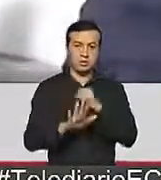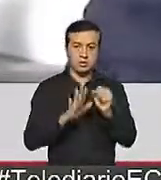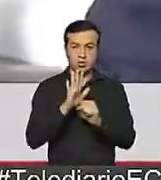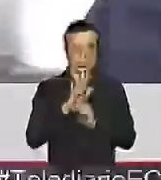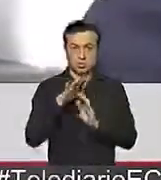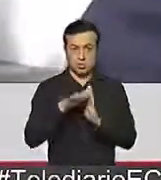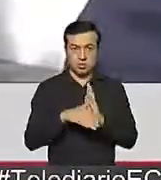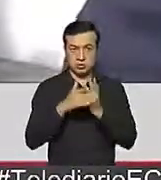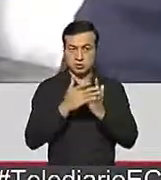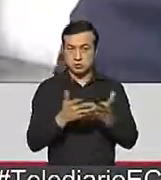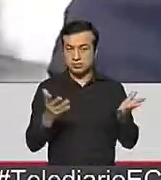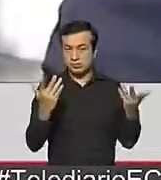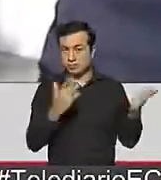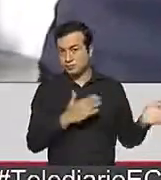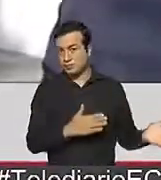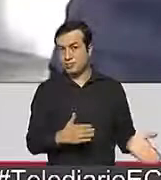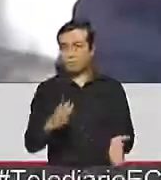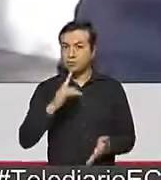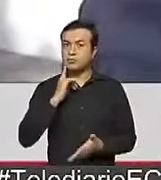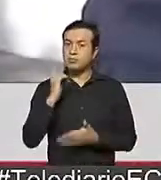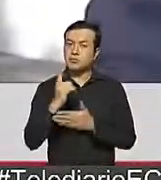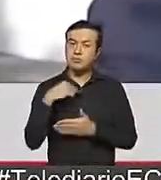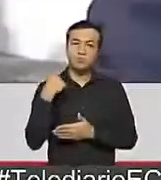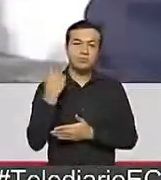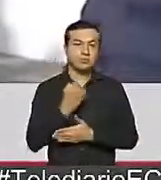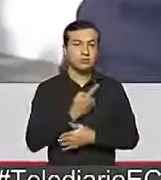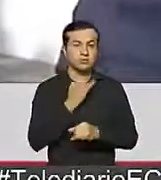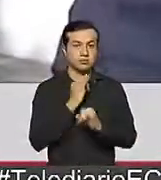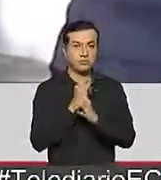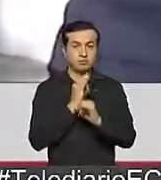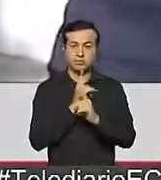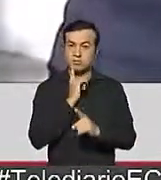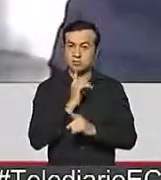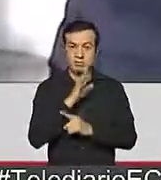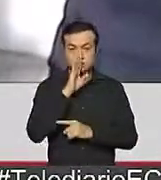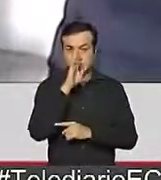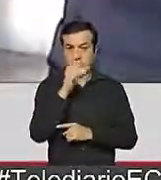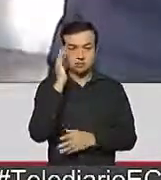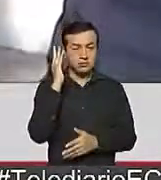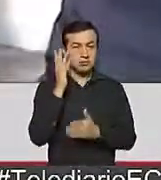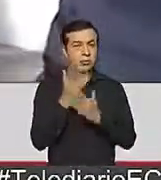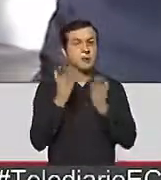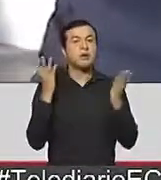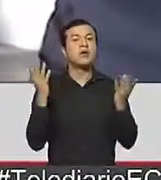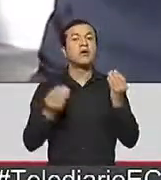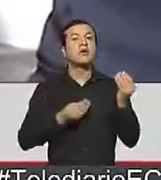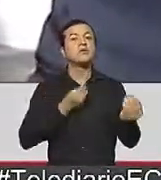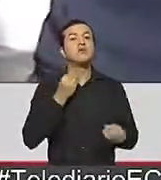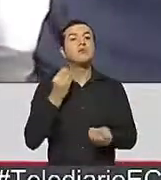años. Y es por eso que nosotras las instituciones, centros de salud, realizamos